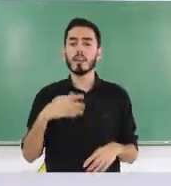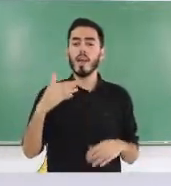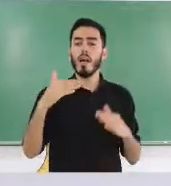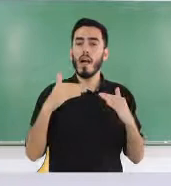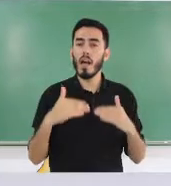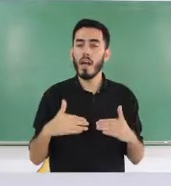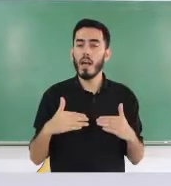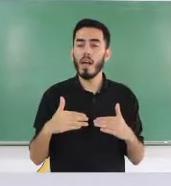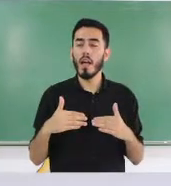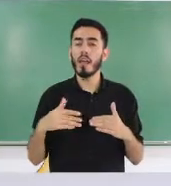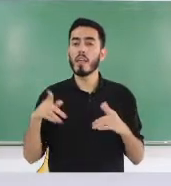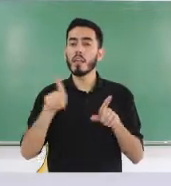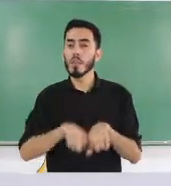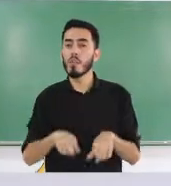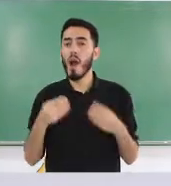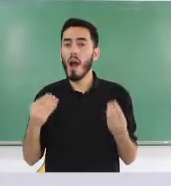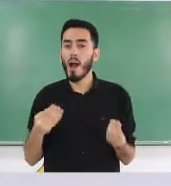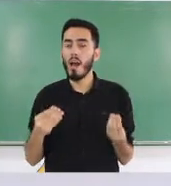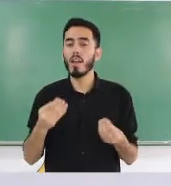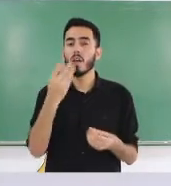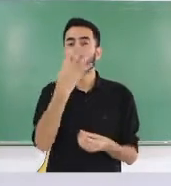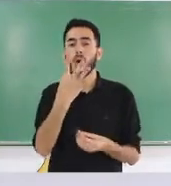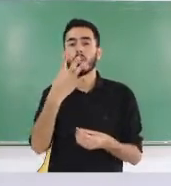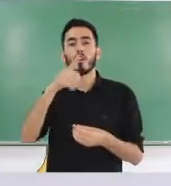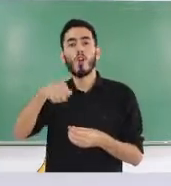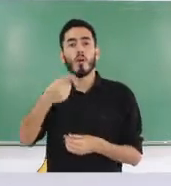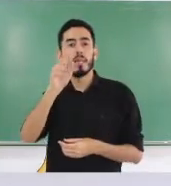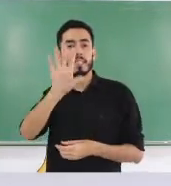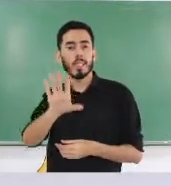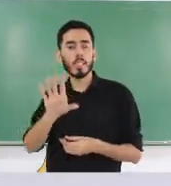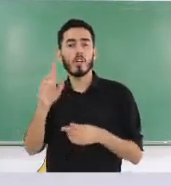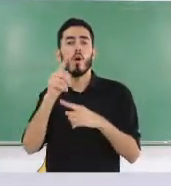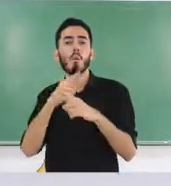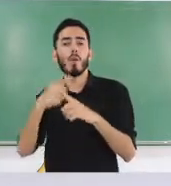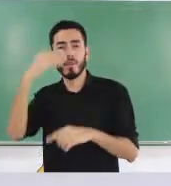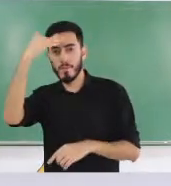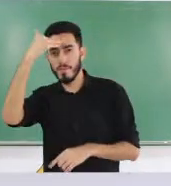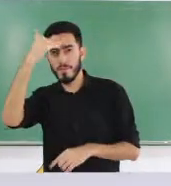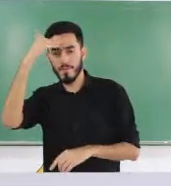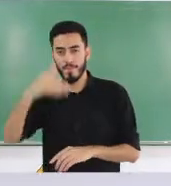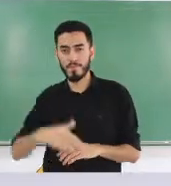,5 multiplicado por 15.